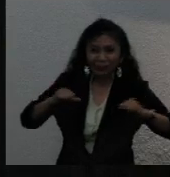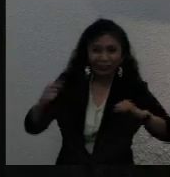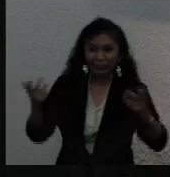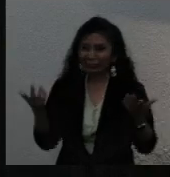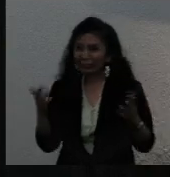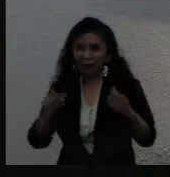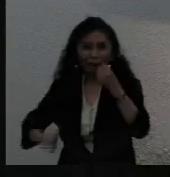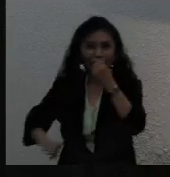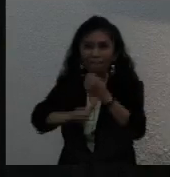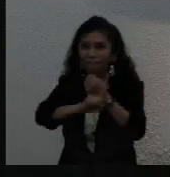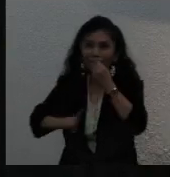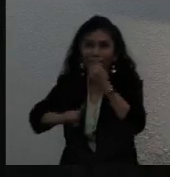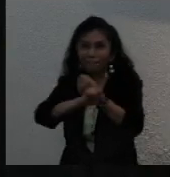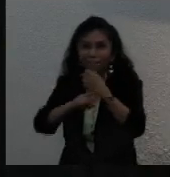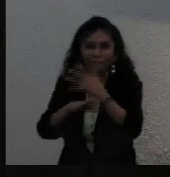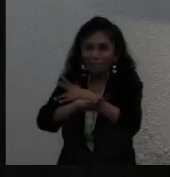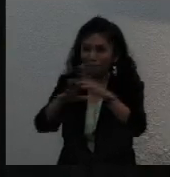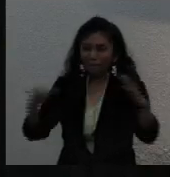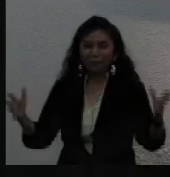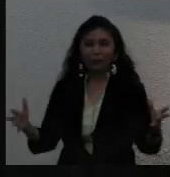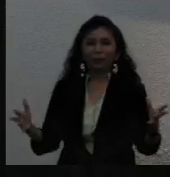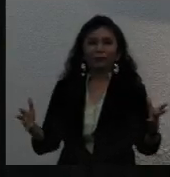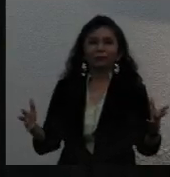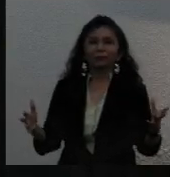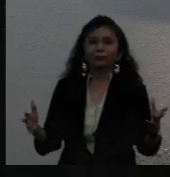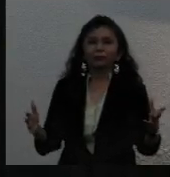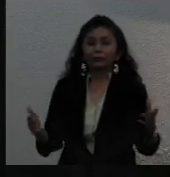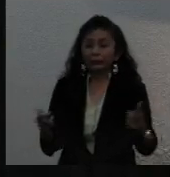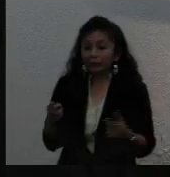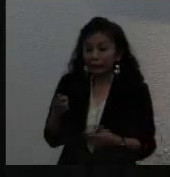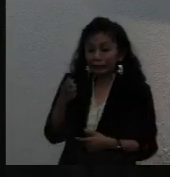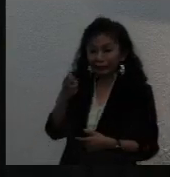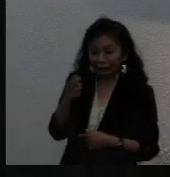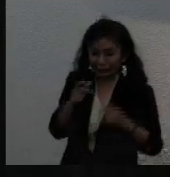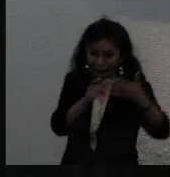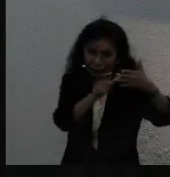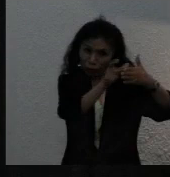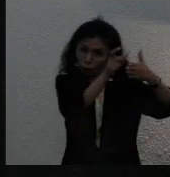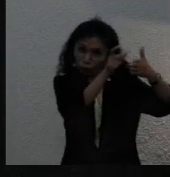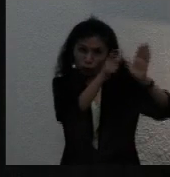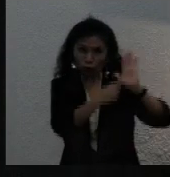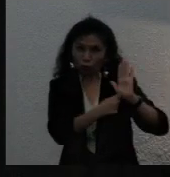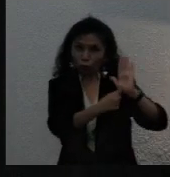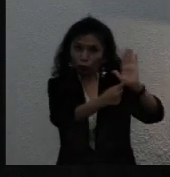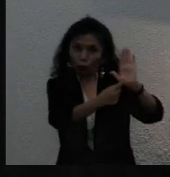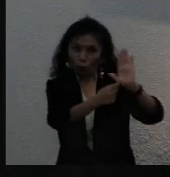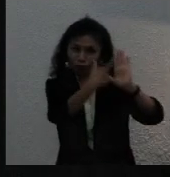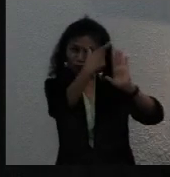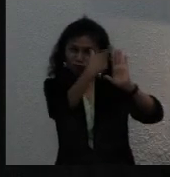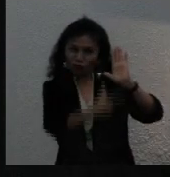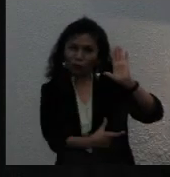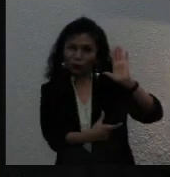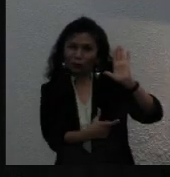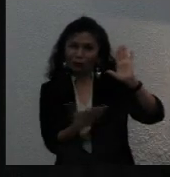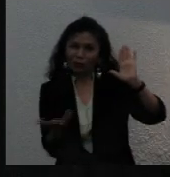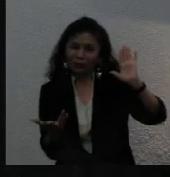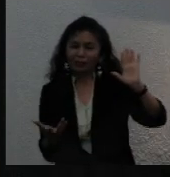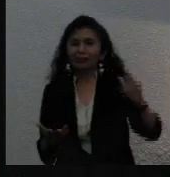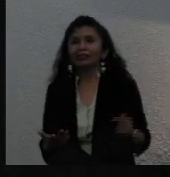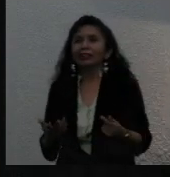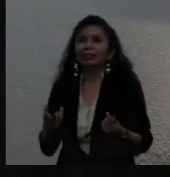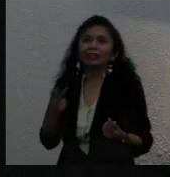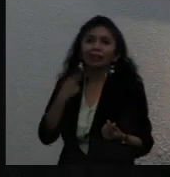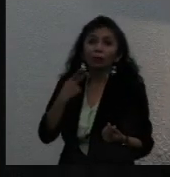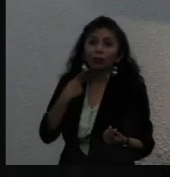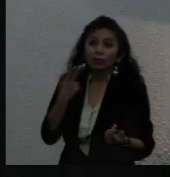inicio de labores de estaura arrojan datos sobre el prestigio de nuestra clase política